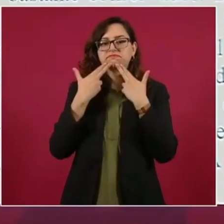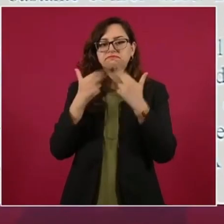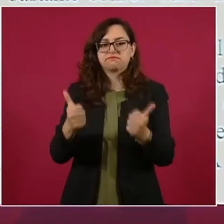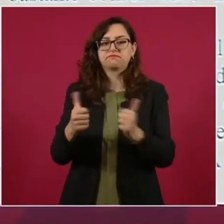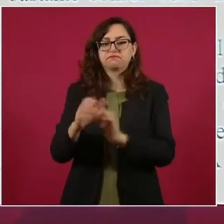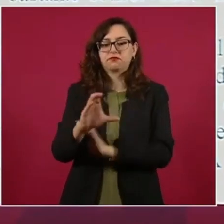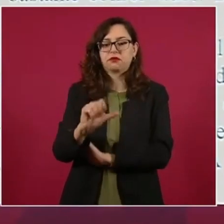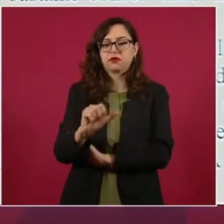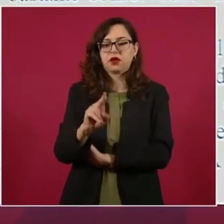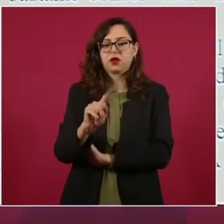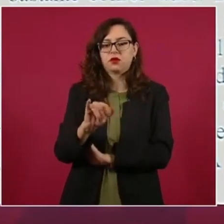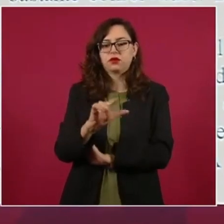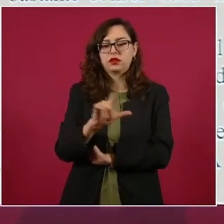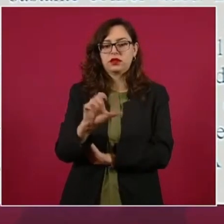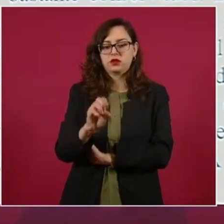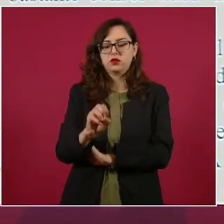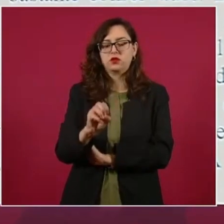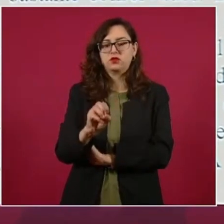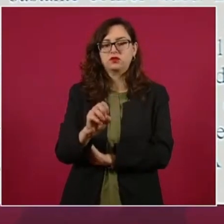a Villa